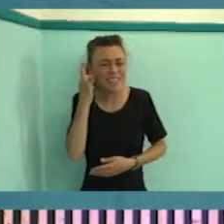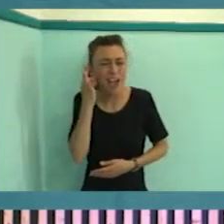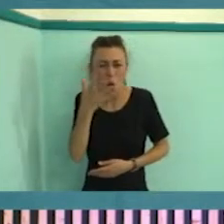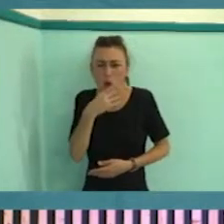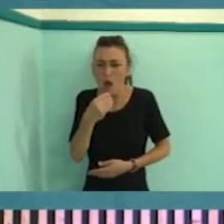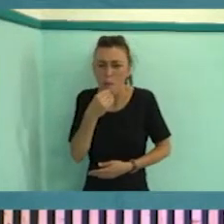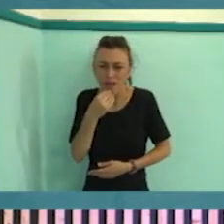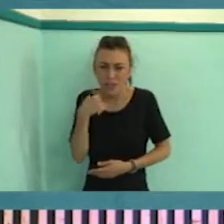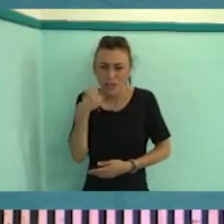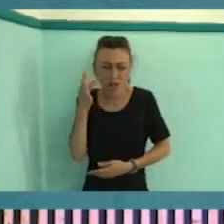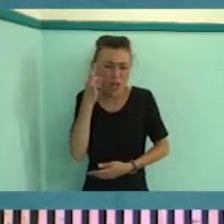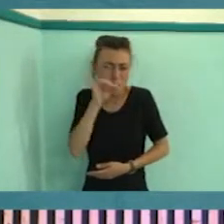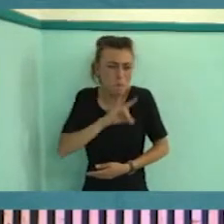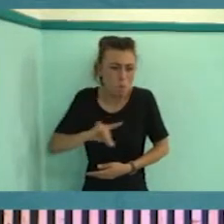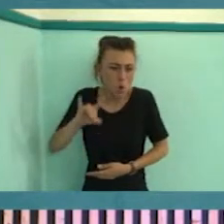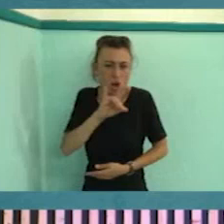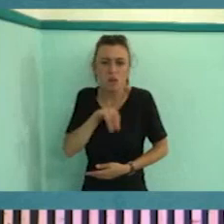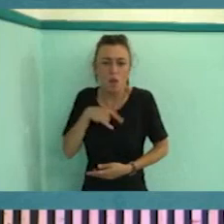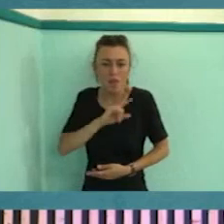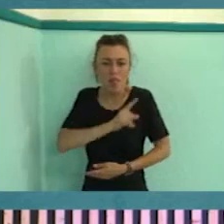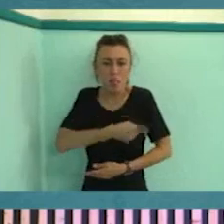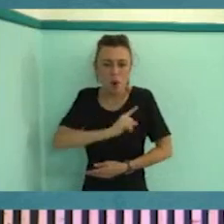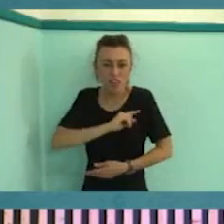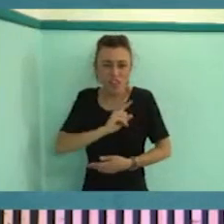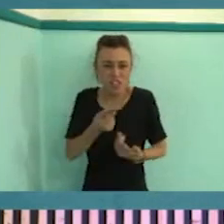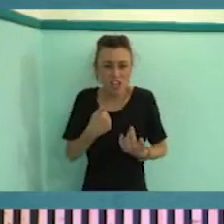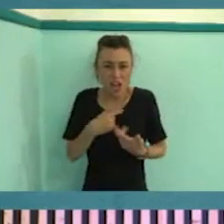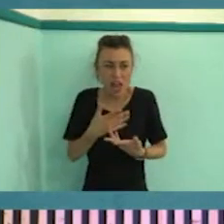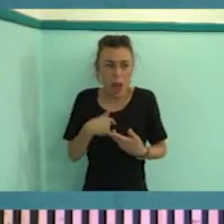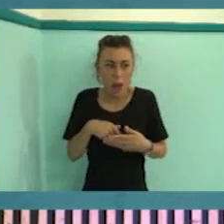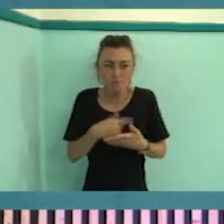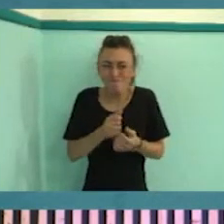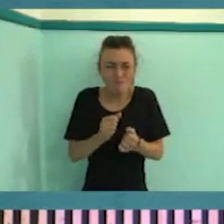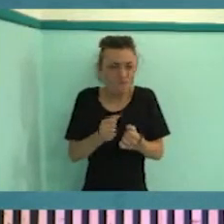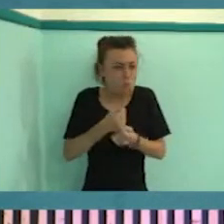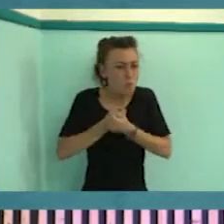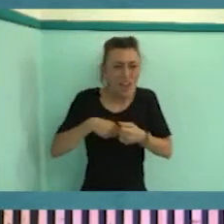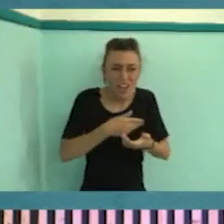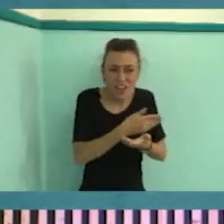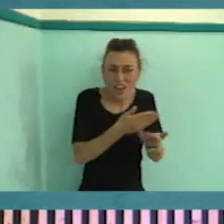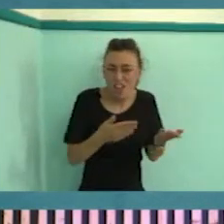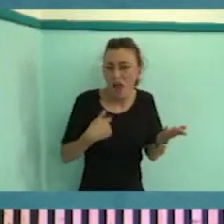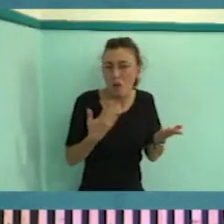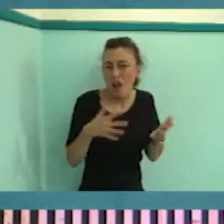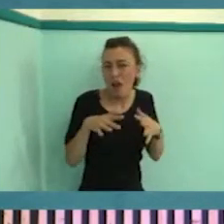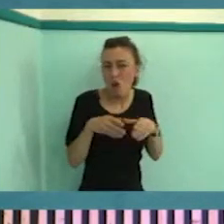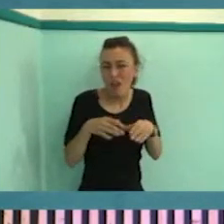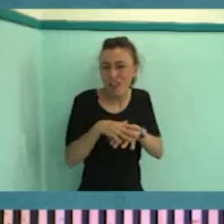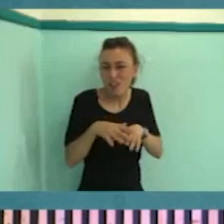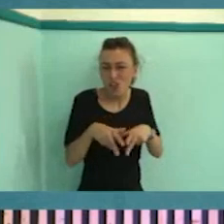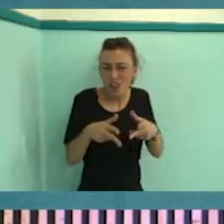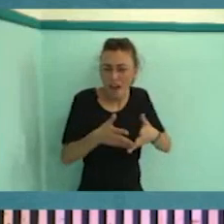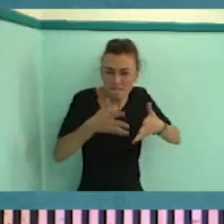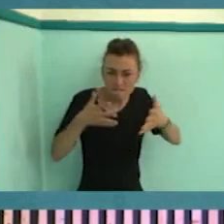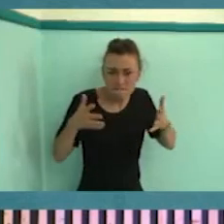morenaza una tía deportista muy querida por la gente con una gran comunidad en redes sociales que no se sentía suficiente y